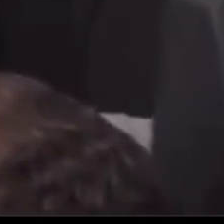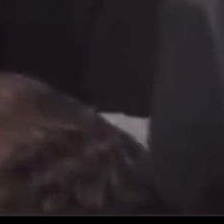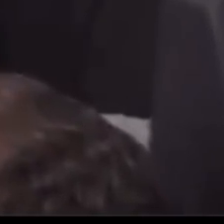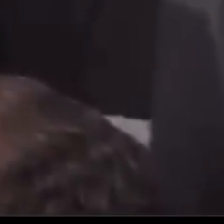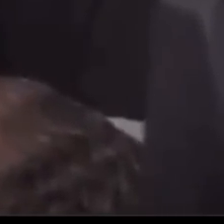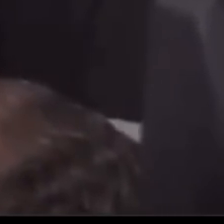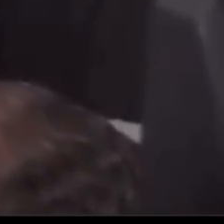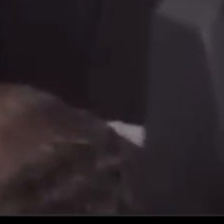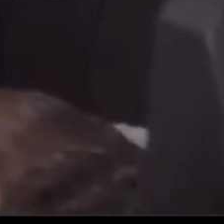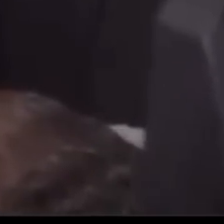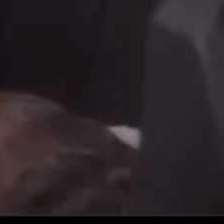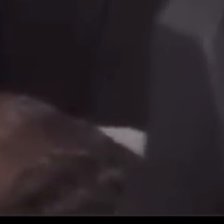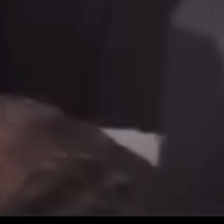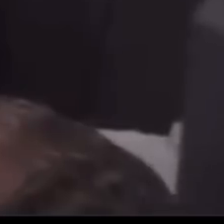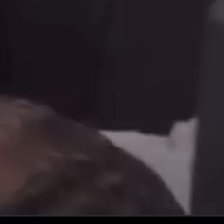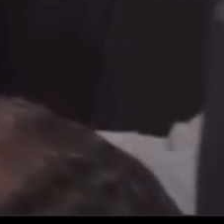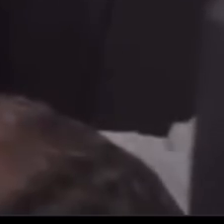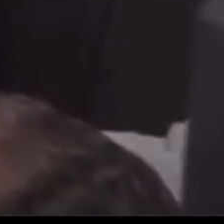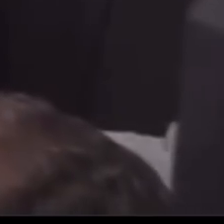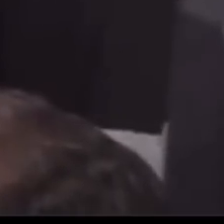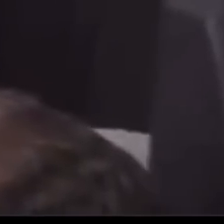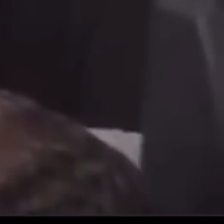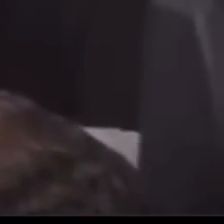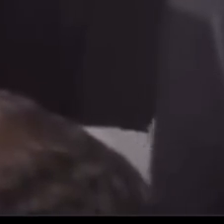Ricardo Monreal ya también dijo que va a renunciar